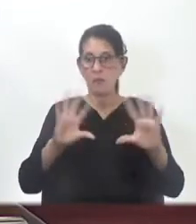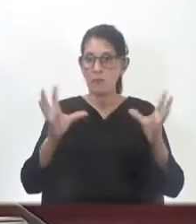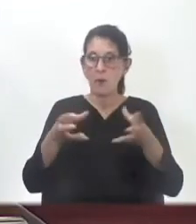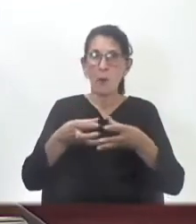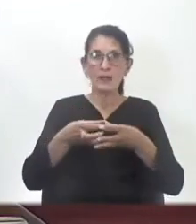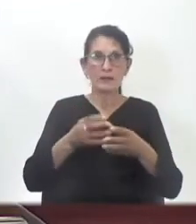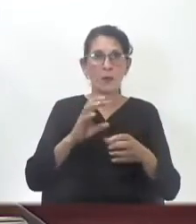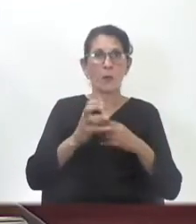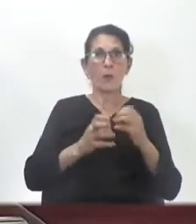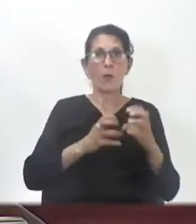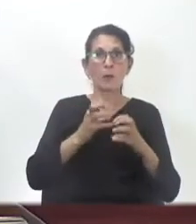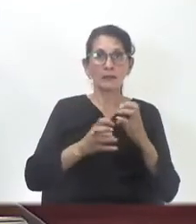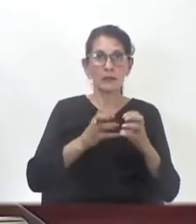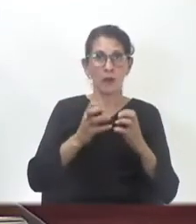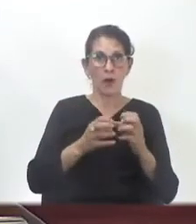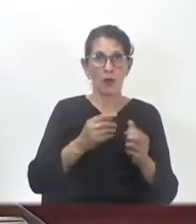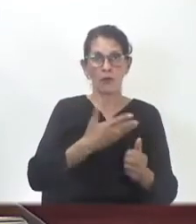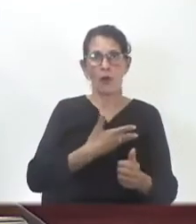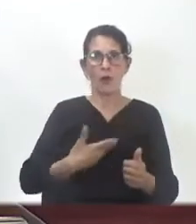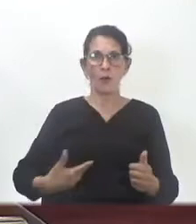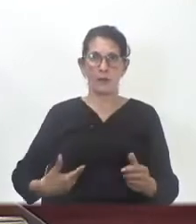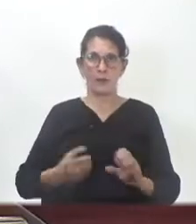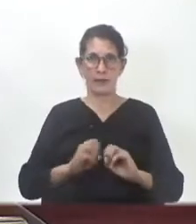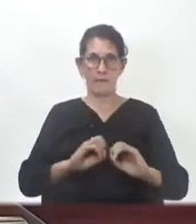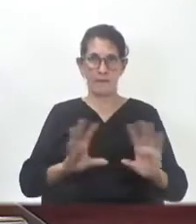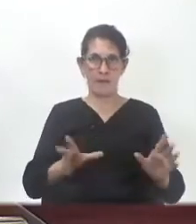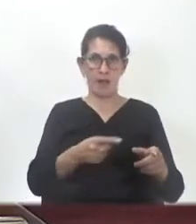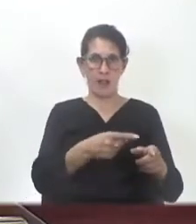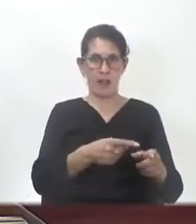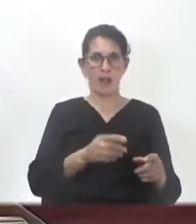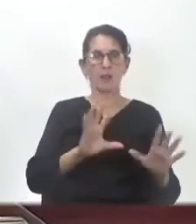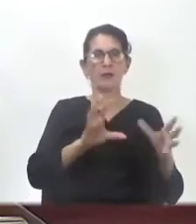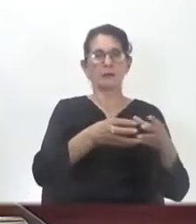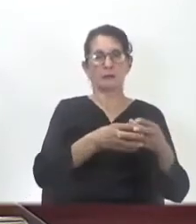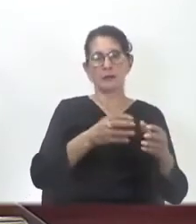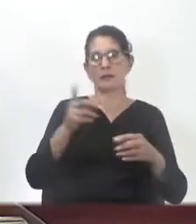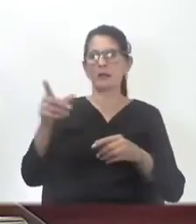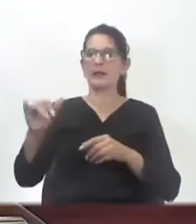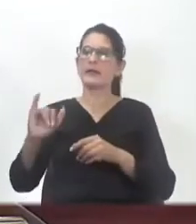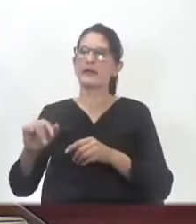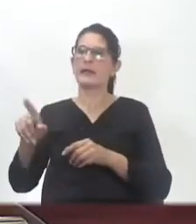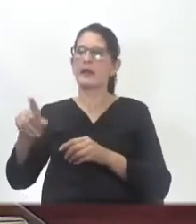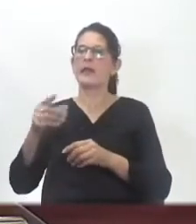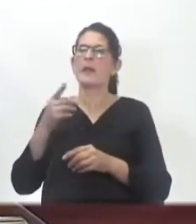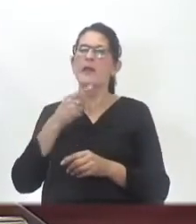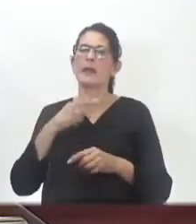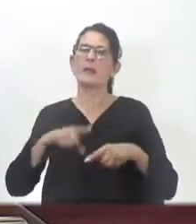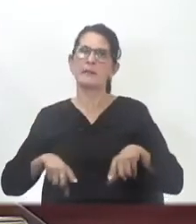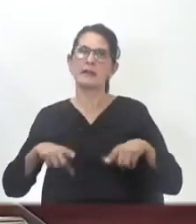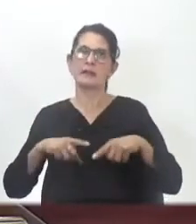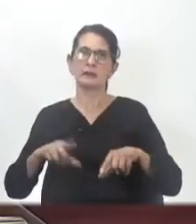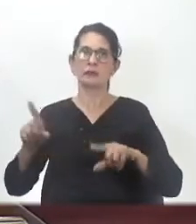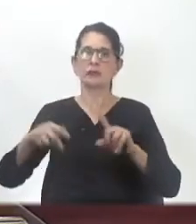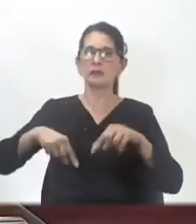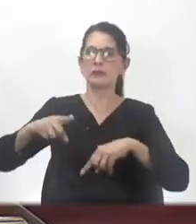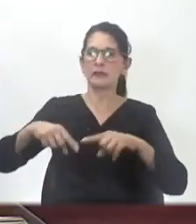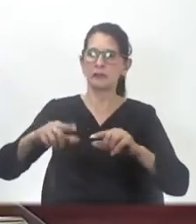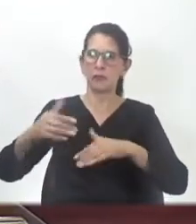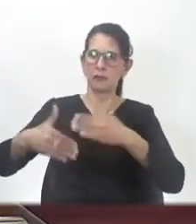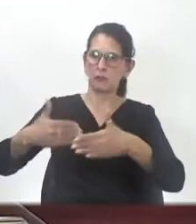multicolor gobierna mal. La coalición multicolor y el ministro de la coalición multicolor nos llevan la gestión